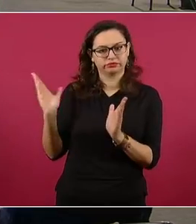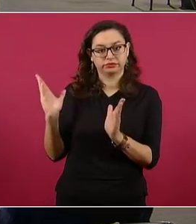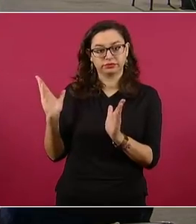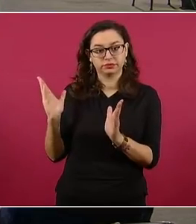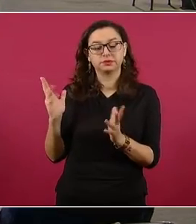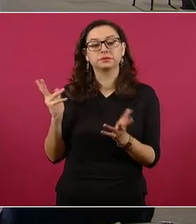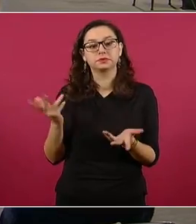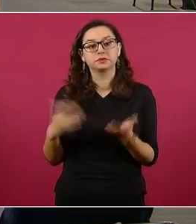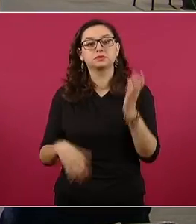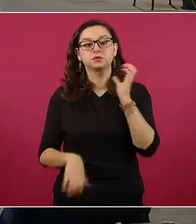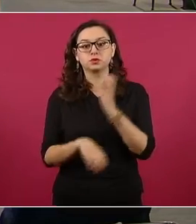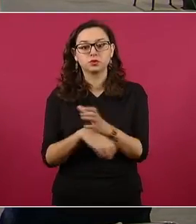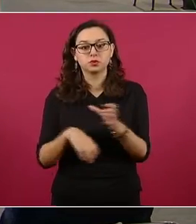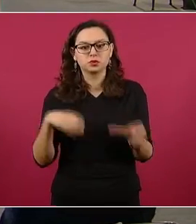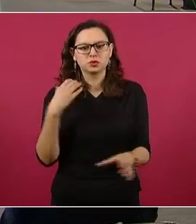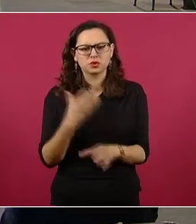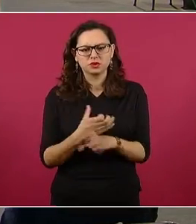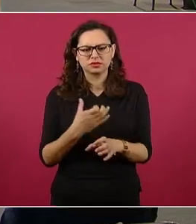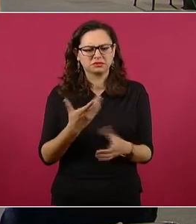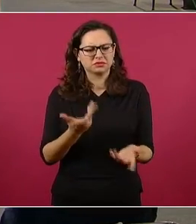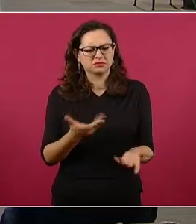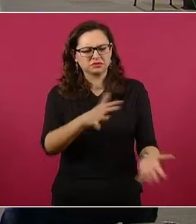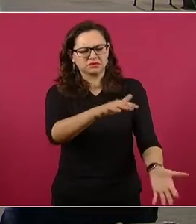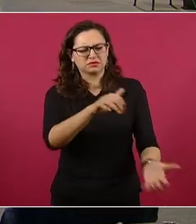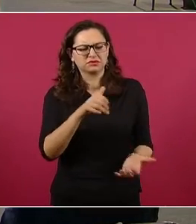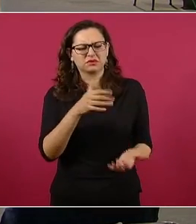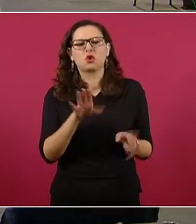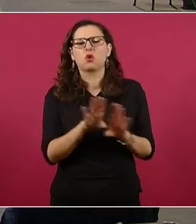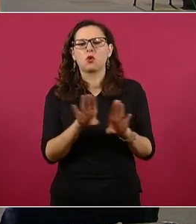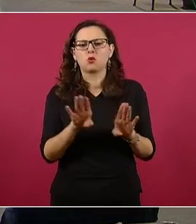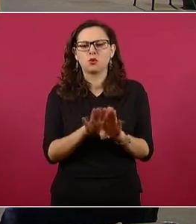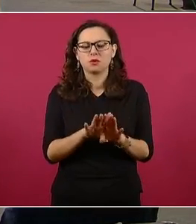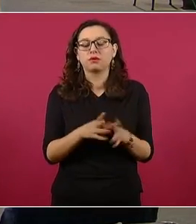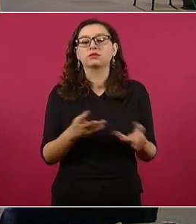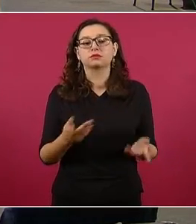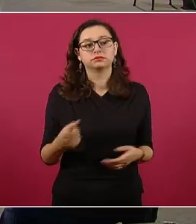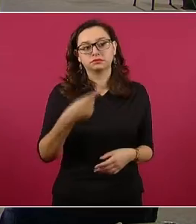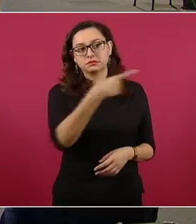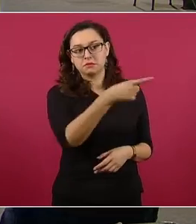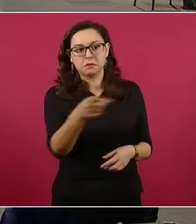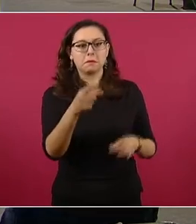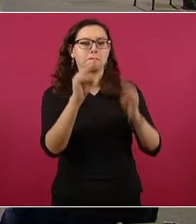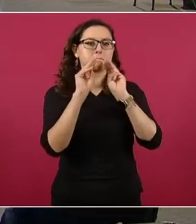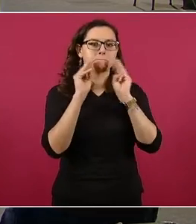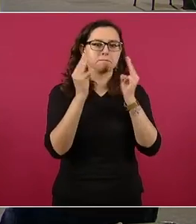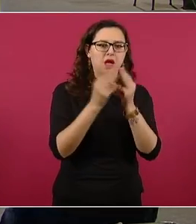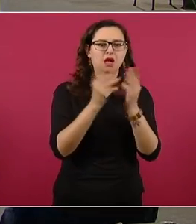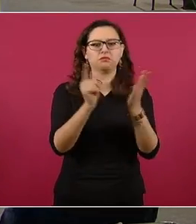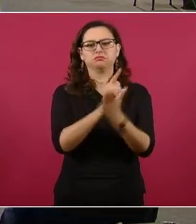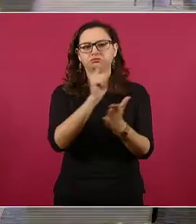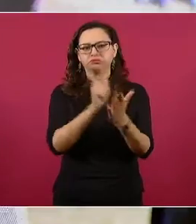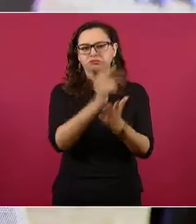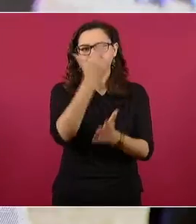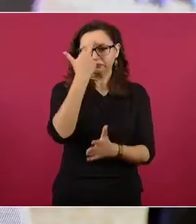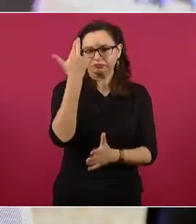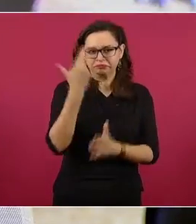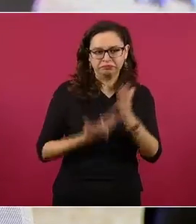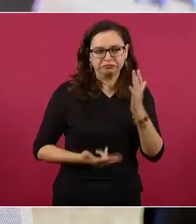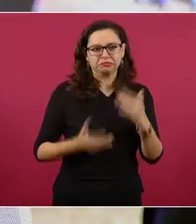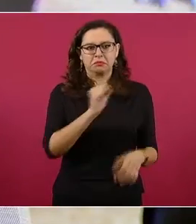y decomisados a la delincuencia para entregarlos a la población